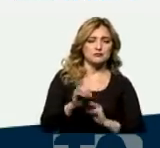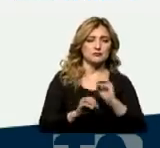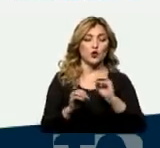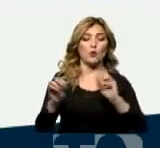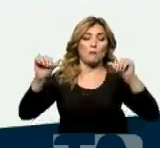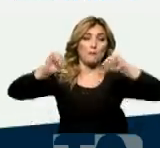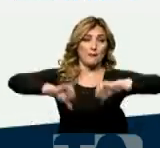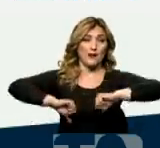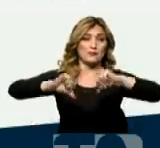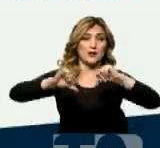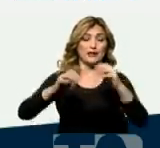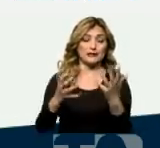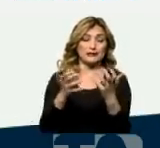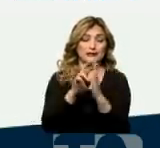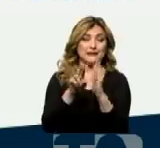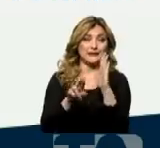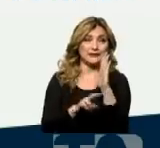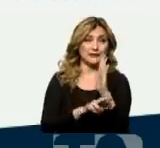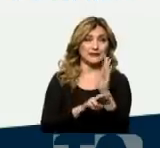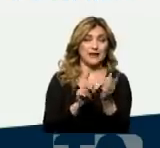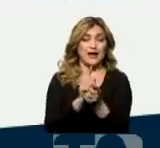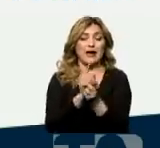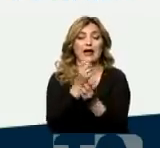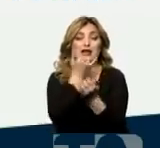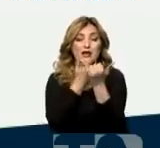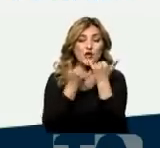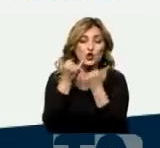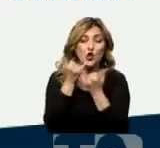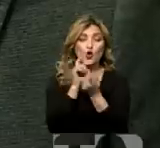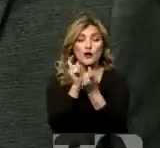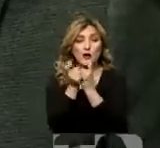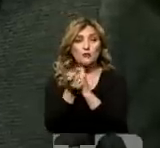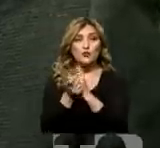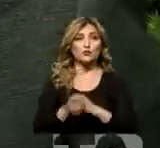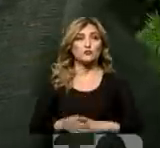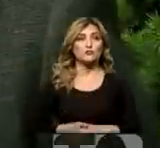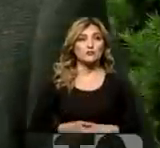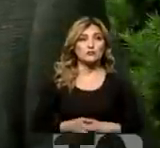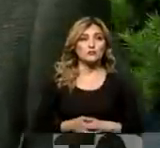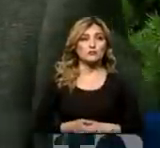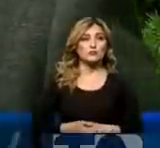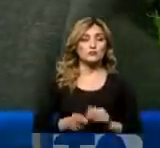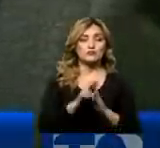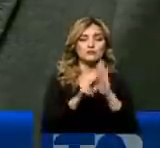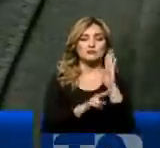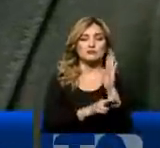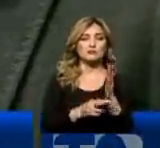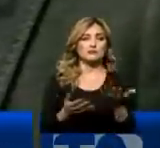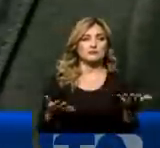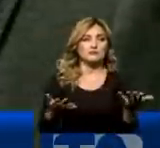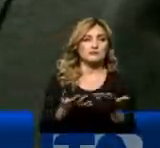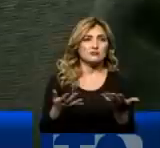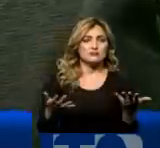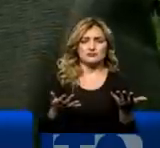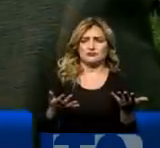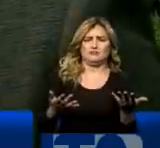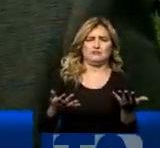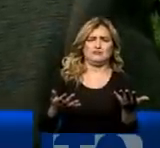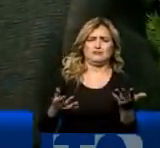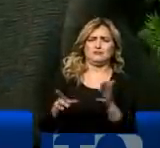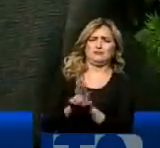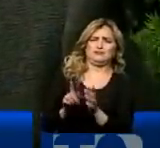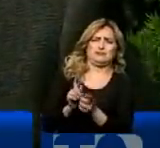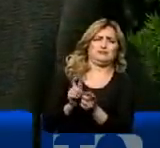elaborada y se pretenda que el reglamento corrija errores legislativos. Es un error. El reglamento bajo ningún punto de vista tiene que corregir a una